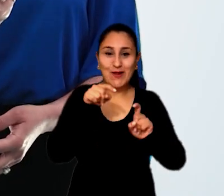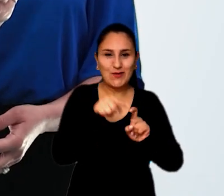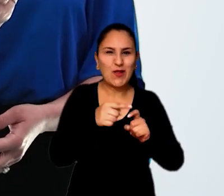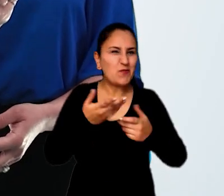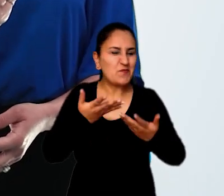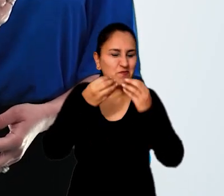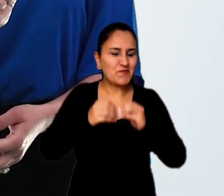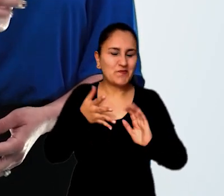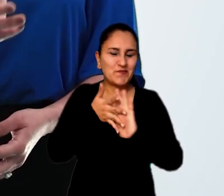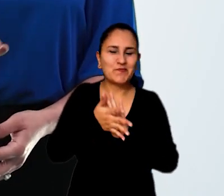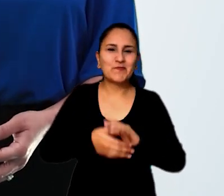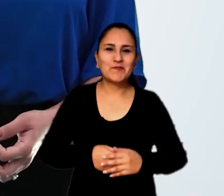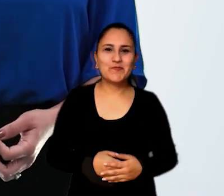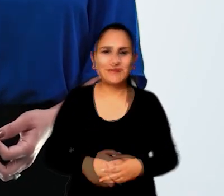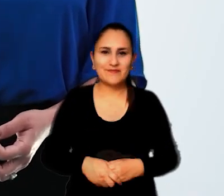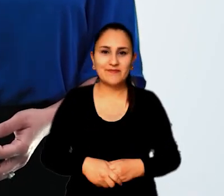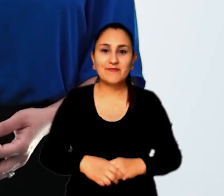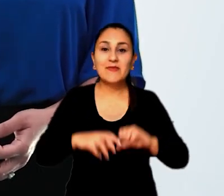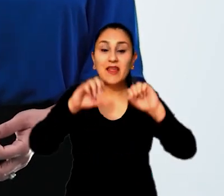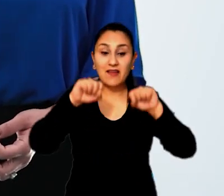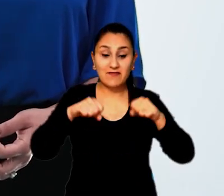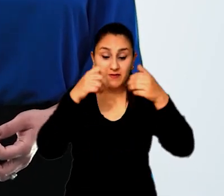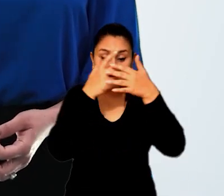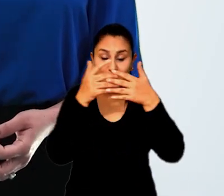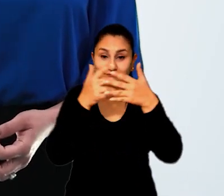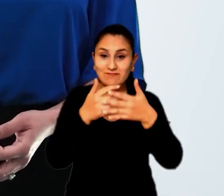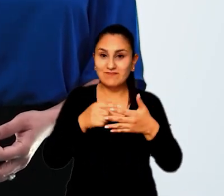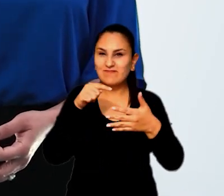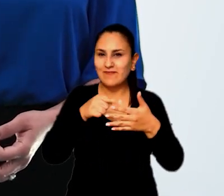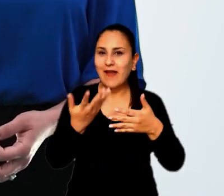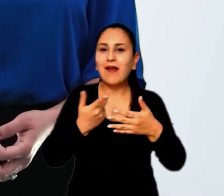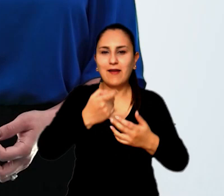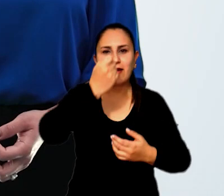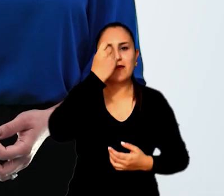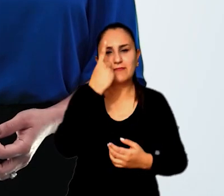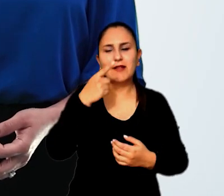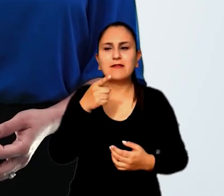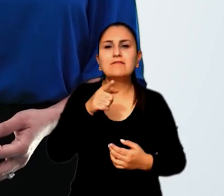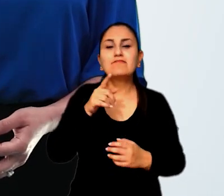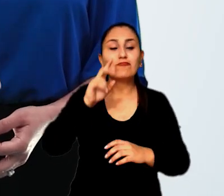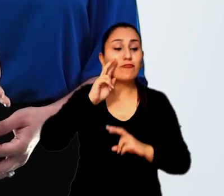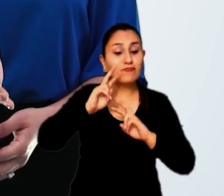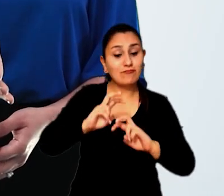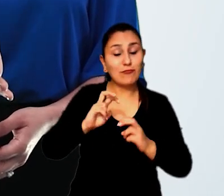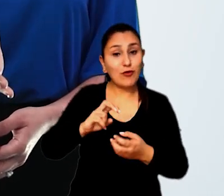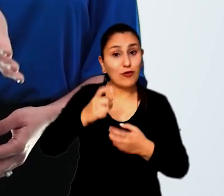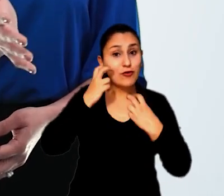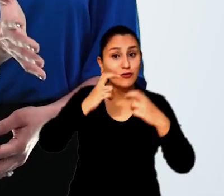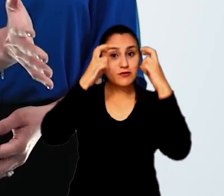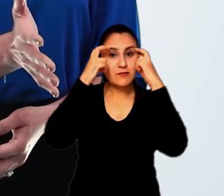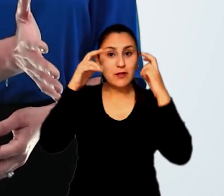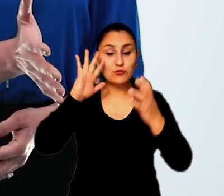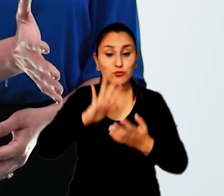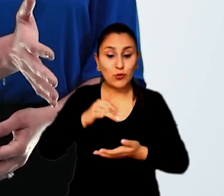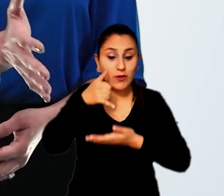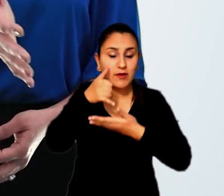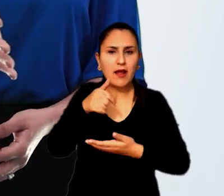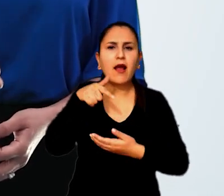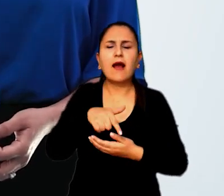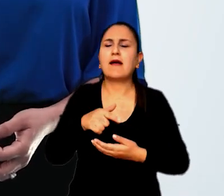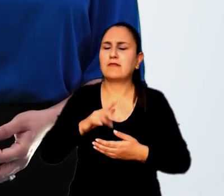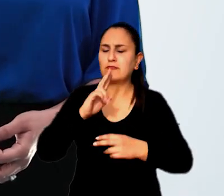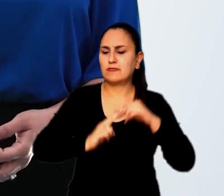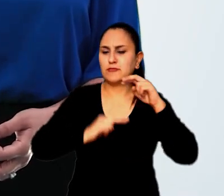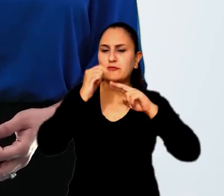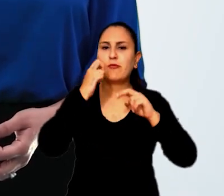afirmación comprende que el conocimiento científico es una construcción humana y social que se transforma y